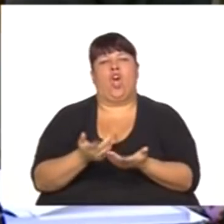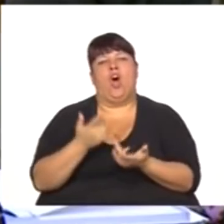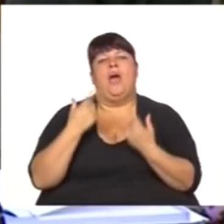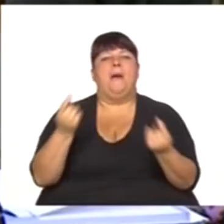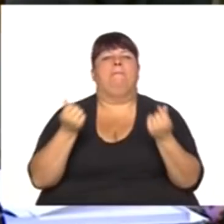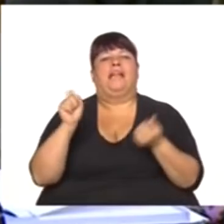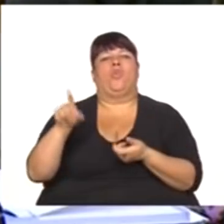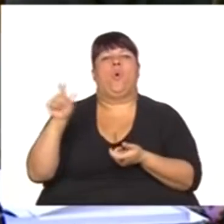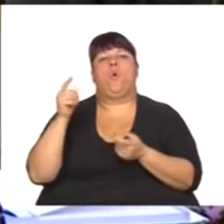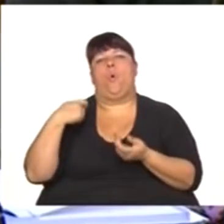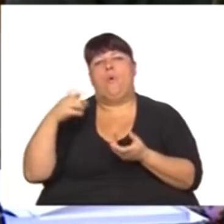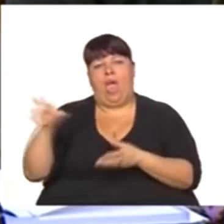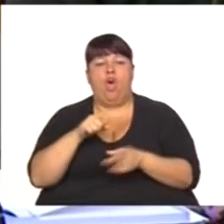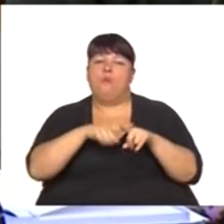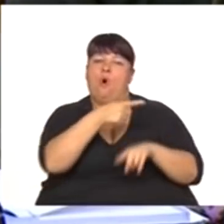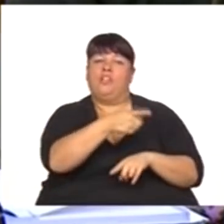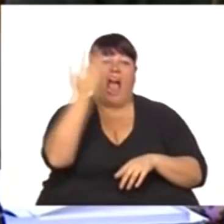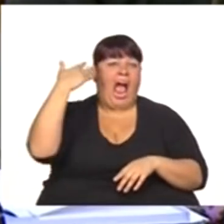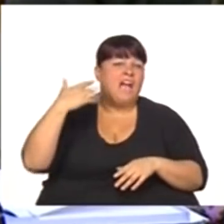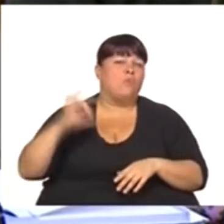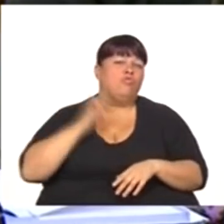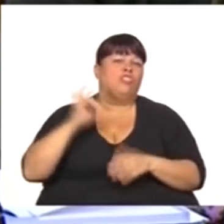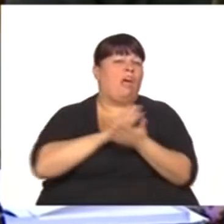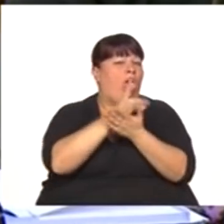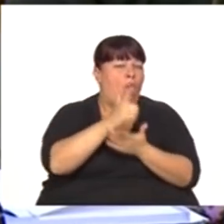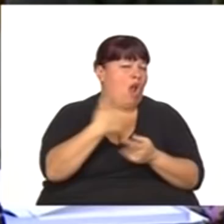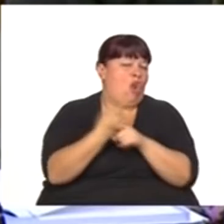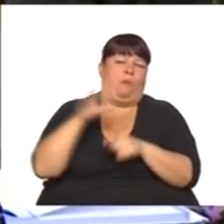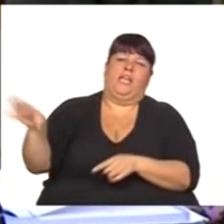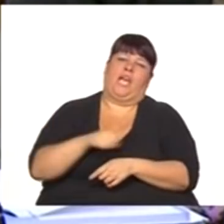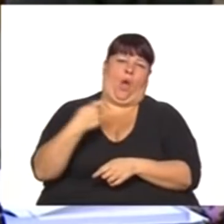apelando al dinero de los jubilados las cosas que la política no ha resuelto en tanto tiempo.